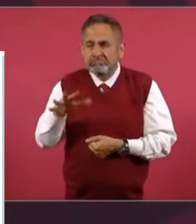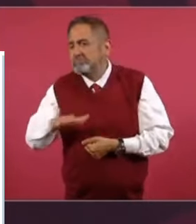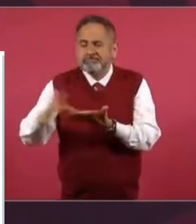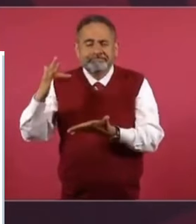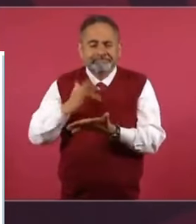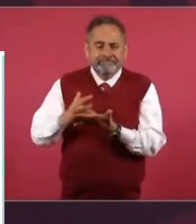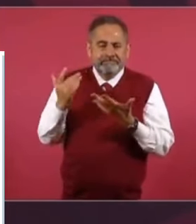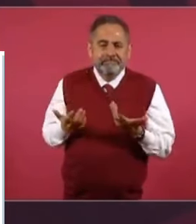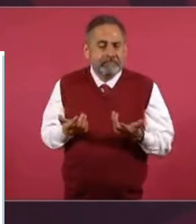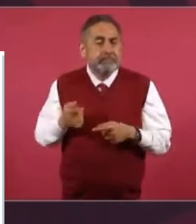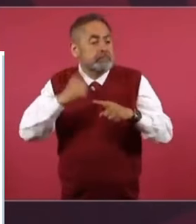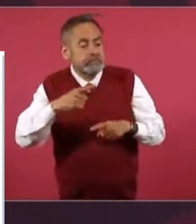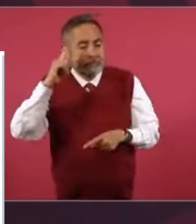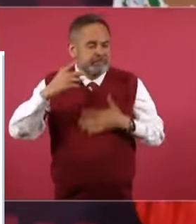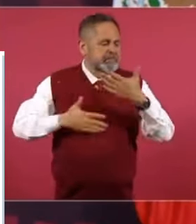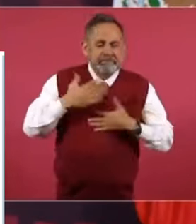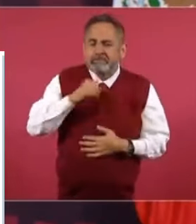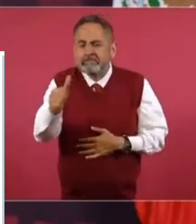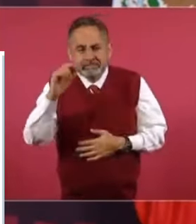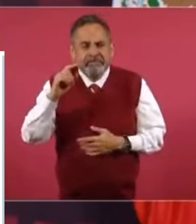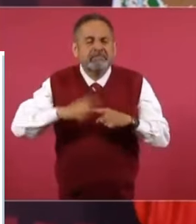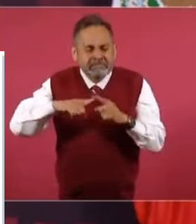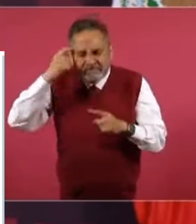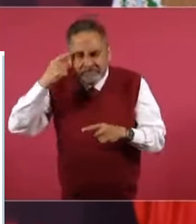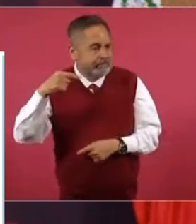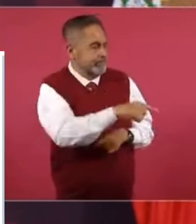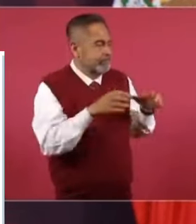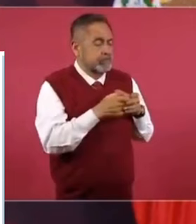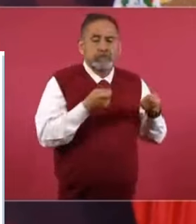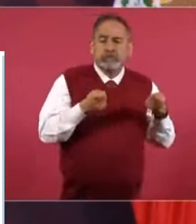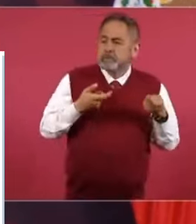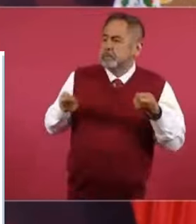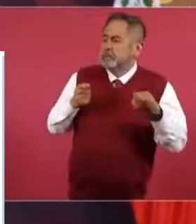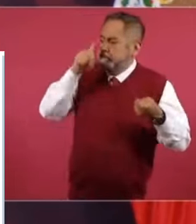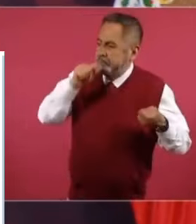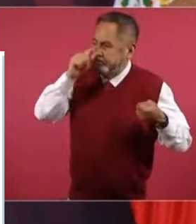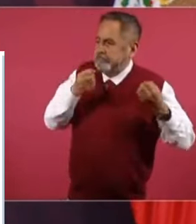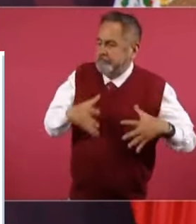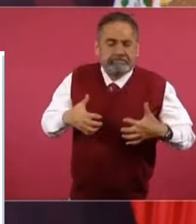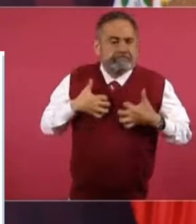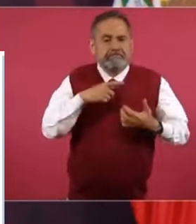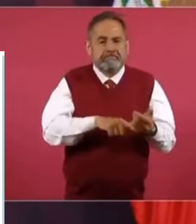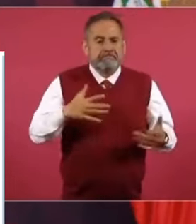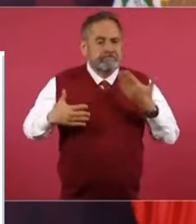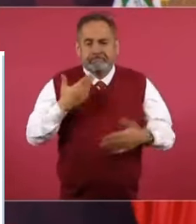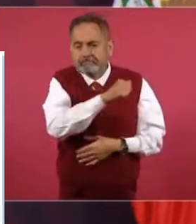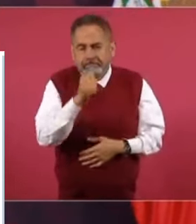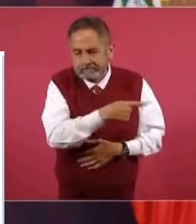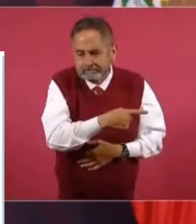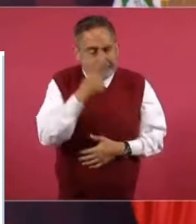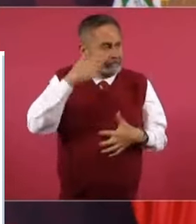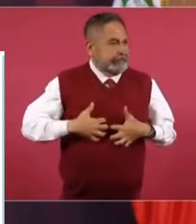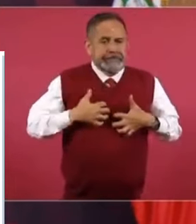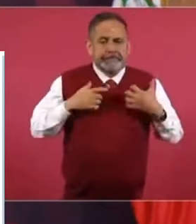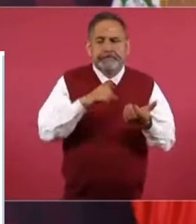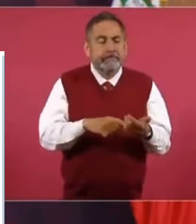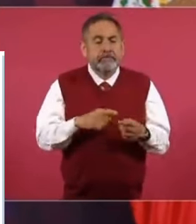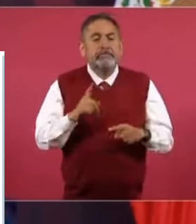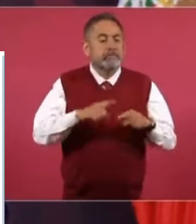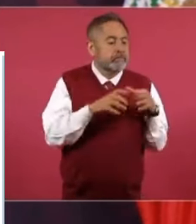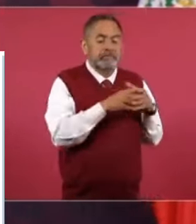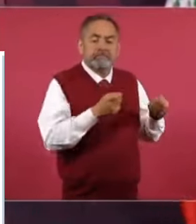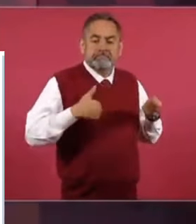población. Pero ¿quiénes no están contentos? Pues los de arriba, los que se sentían los dueños de México, los